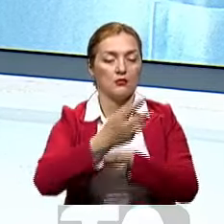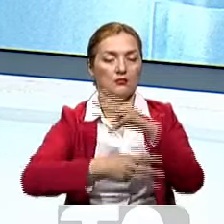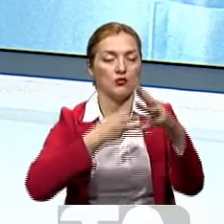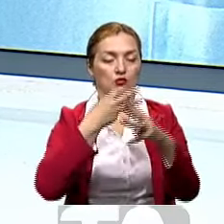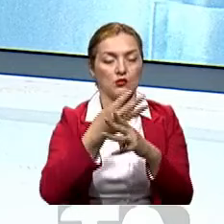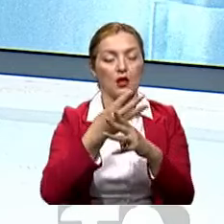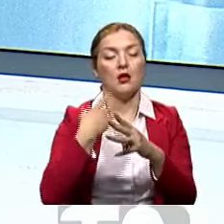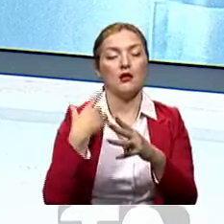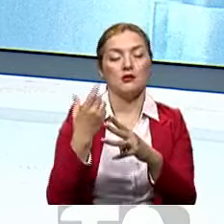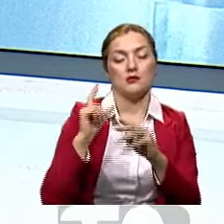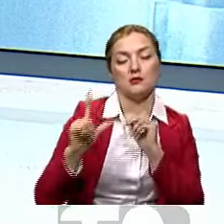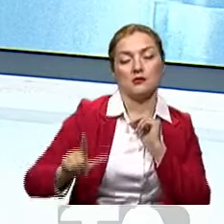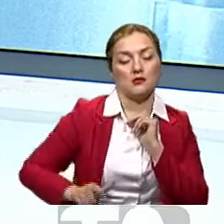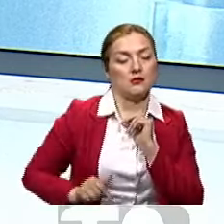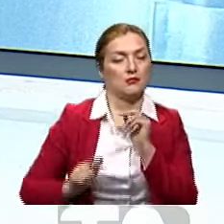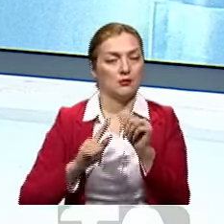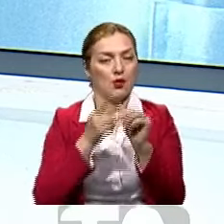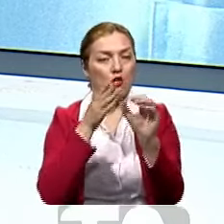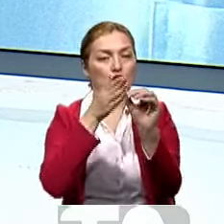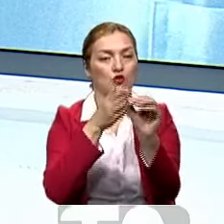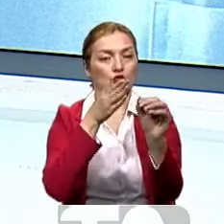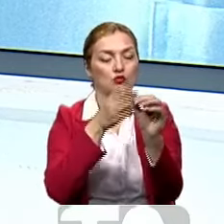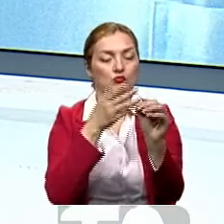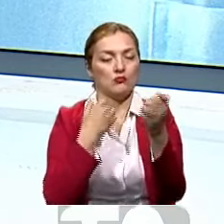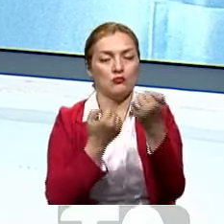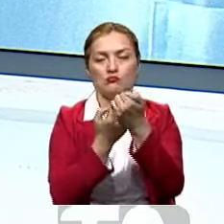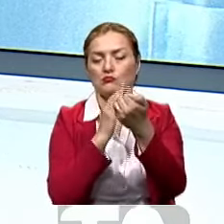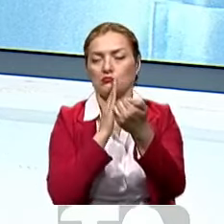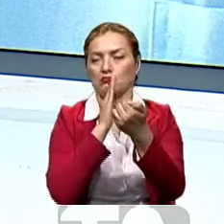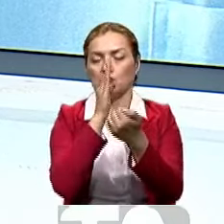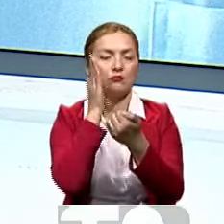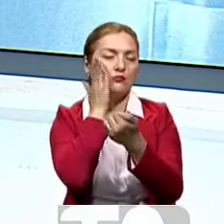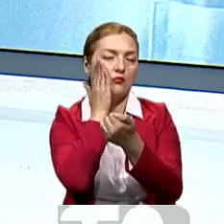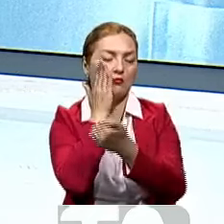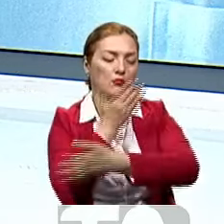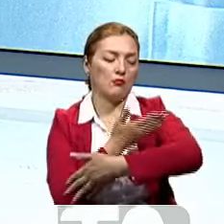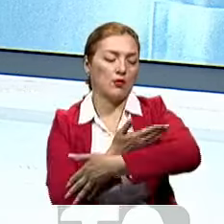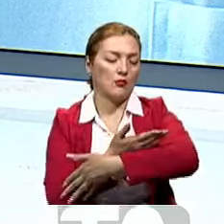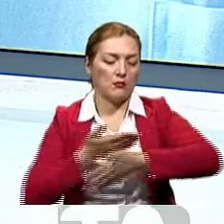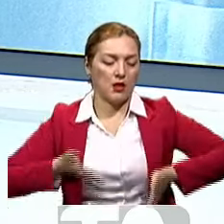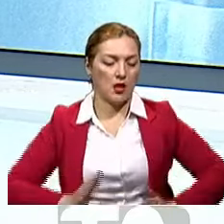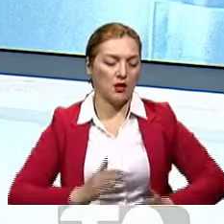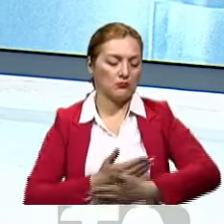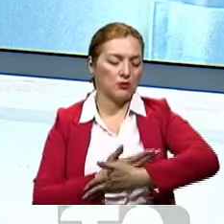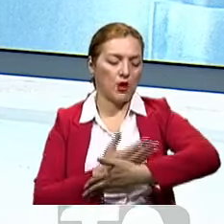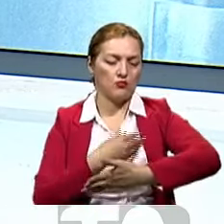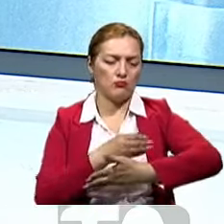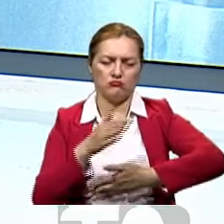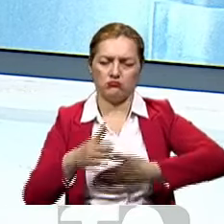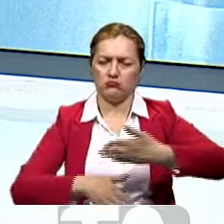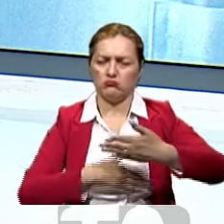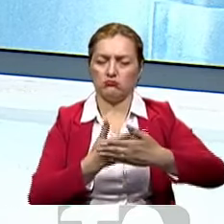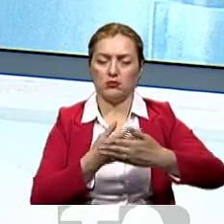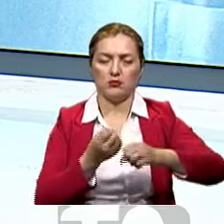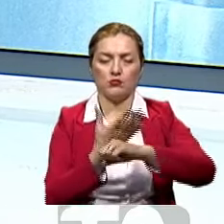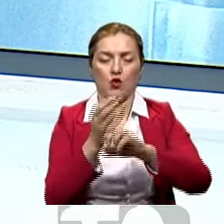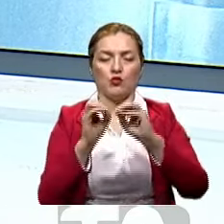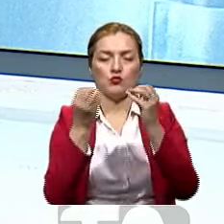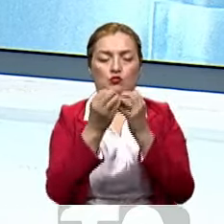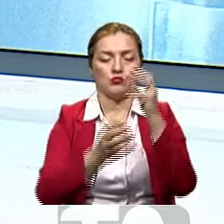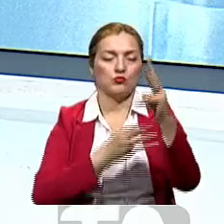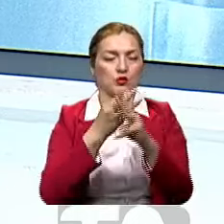principal objetivo el cerrar la brecha y brindar el apoyo a la lactancia materna para todos. Recordemos que la recomendación de la OMS es